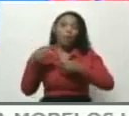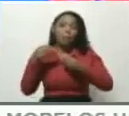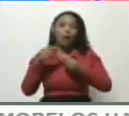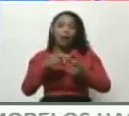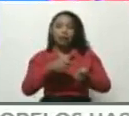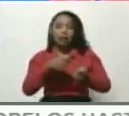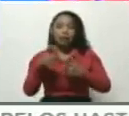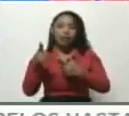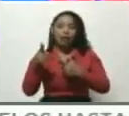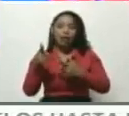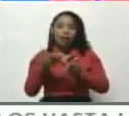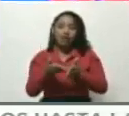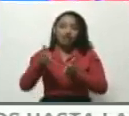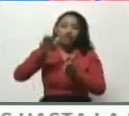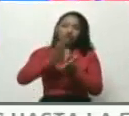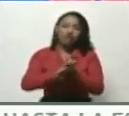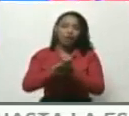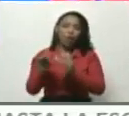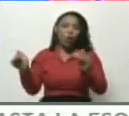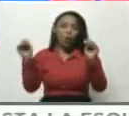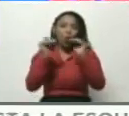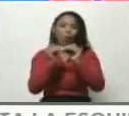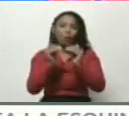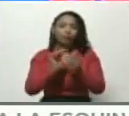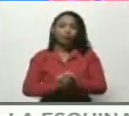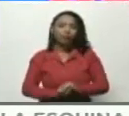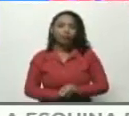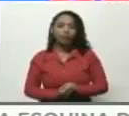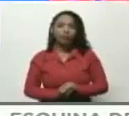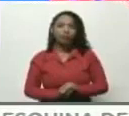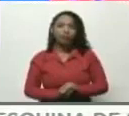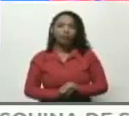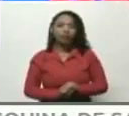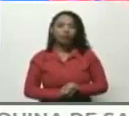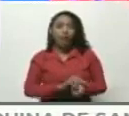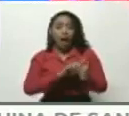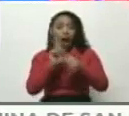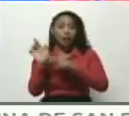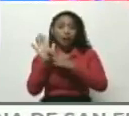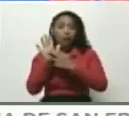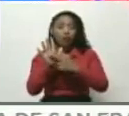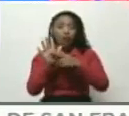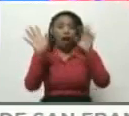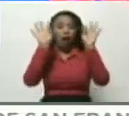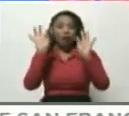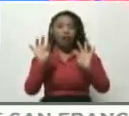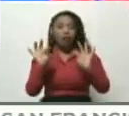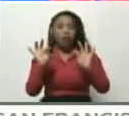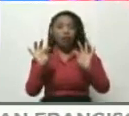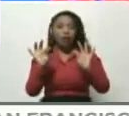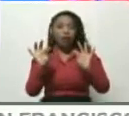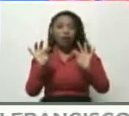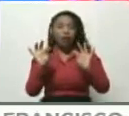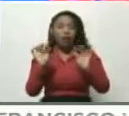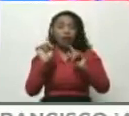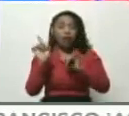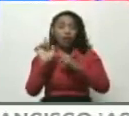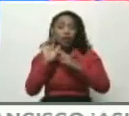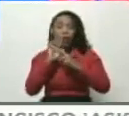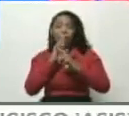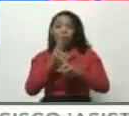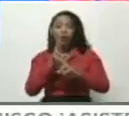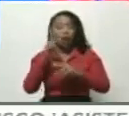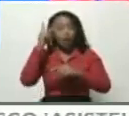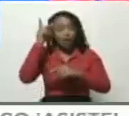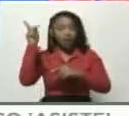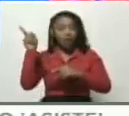llevarlos a una fosa común. A eso nos referimos al modelo. Y el método responde a la filosofía